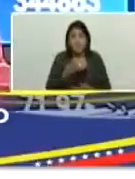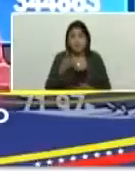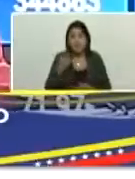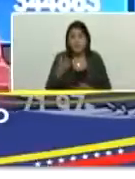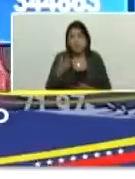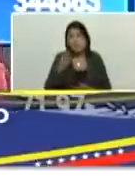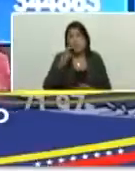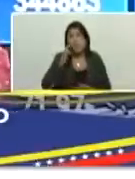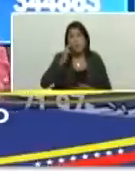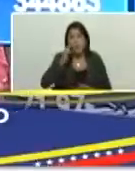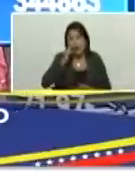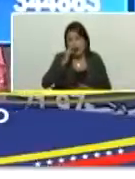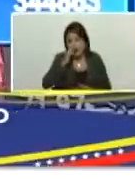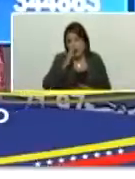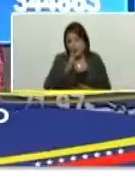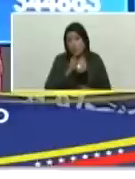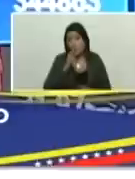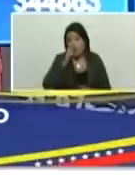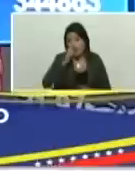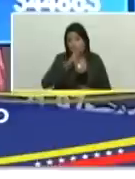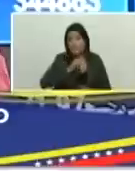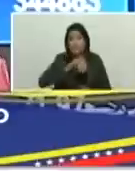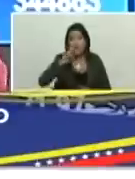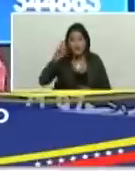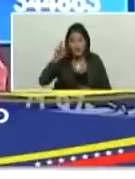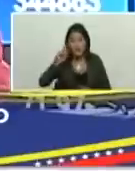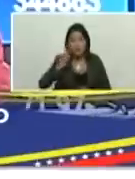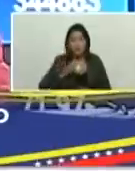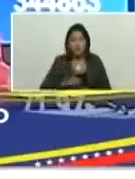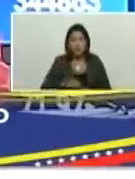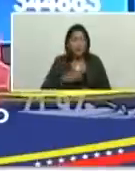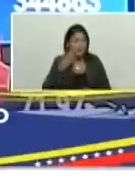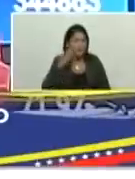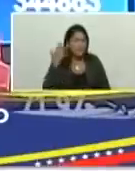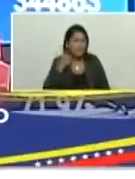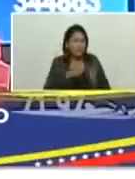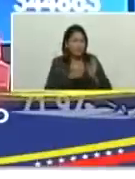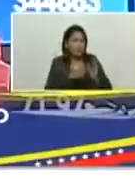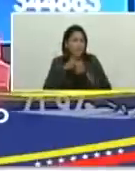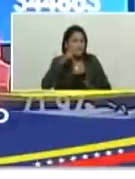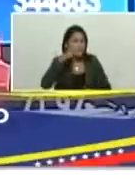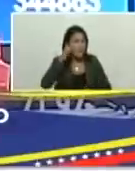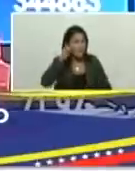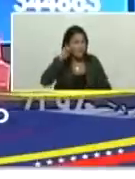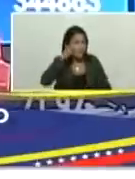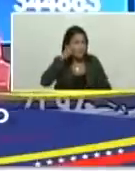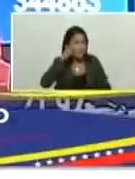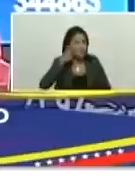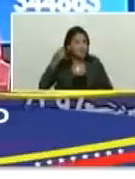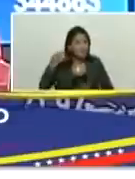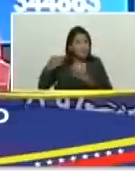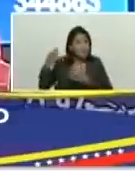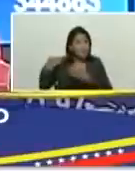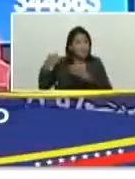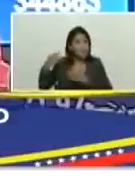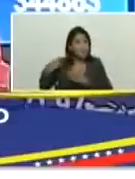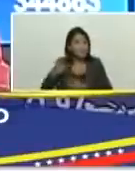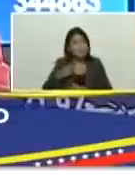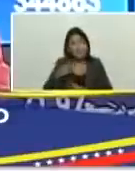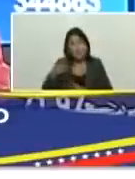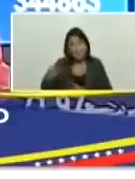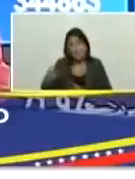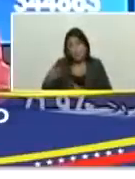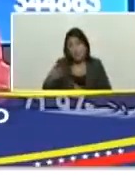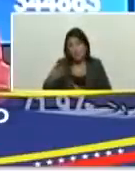se ha hecho. Por aquí tenemos un video para que podamos recordar un día como hoy, empezaba un nuevo